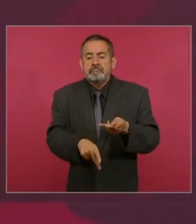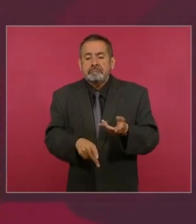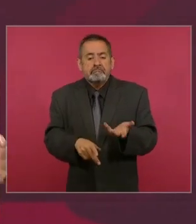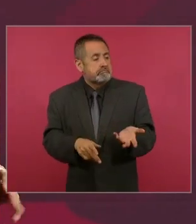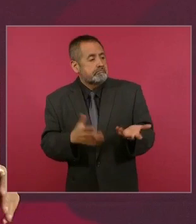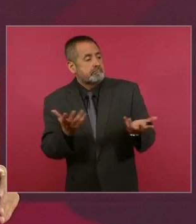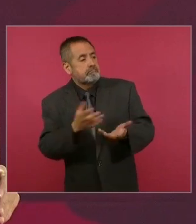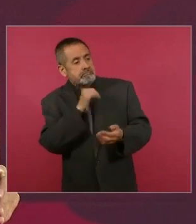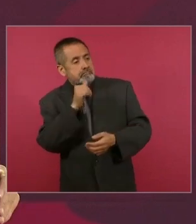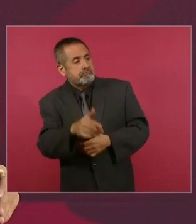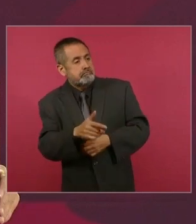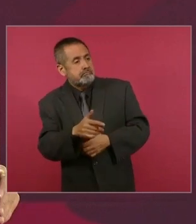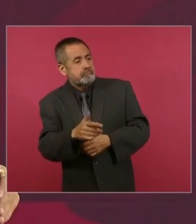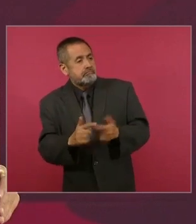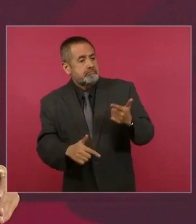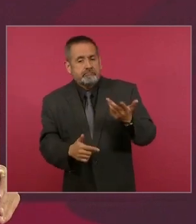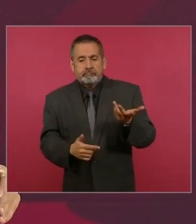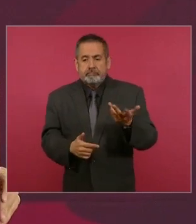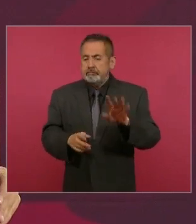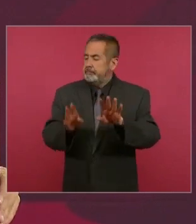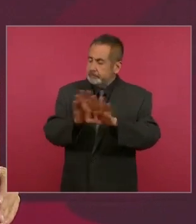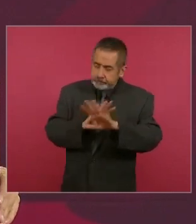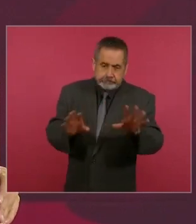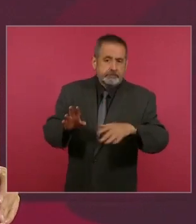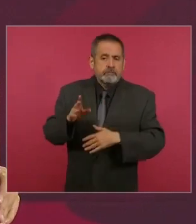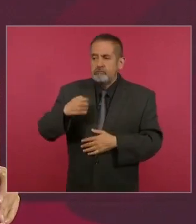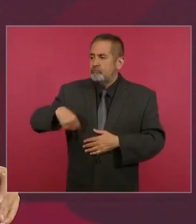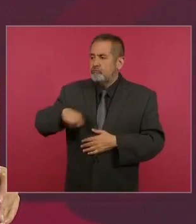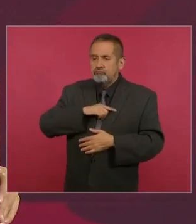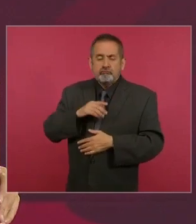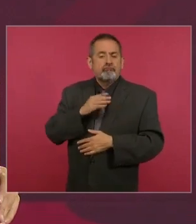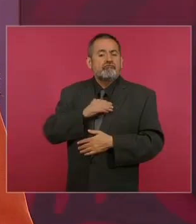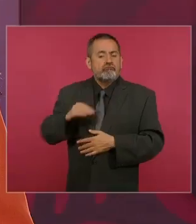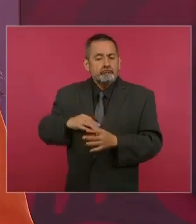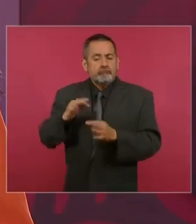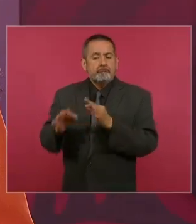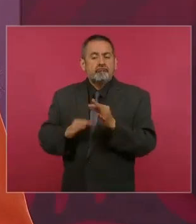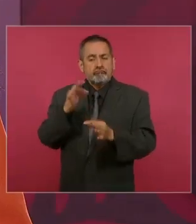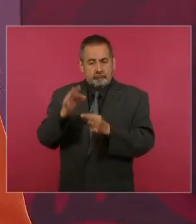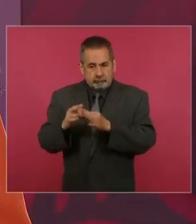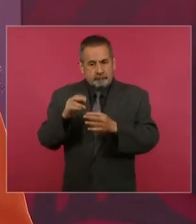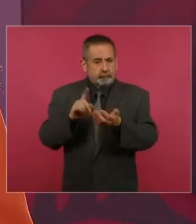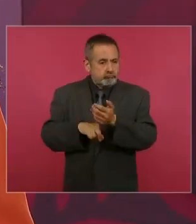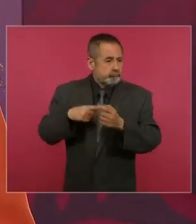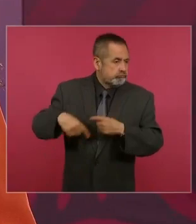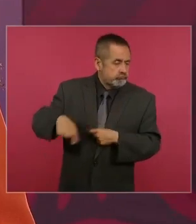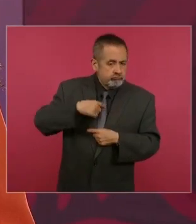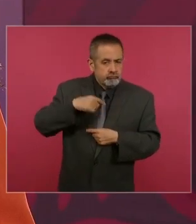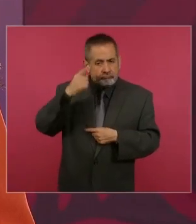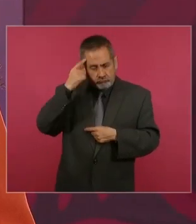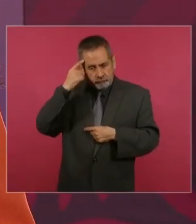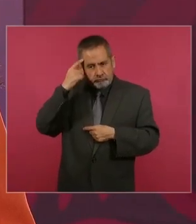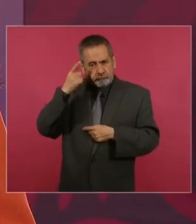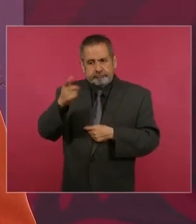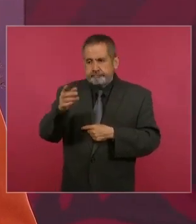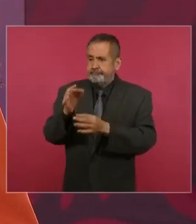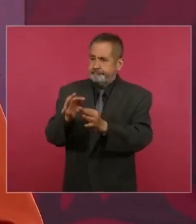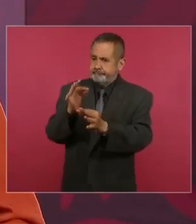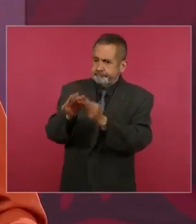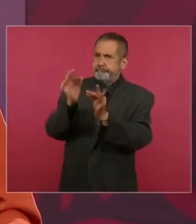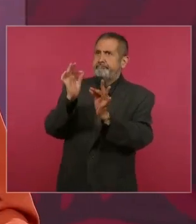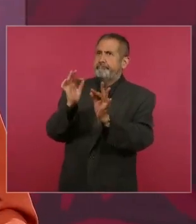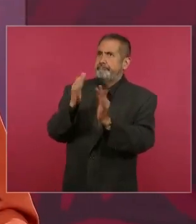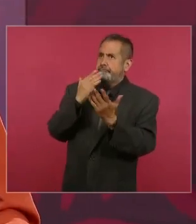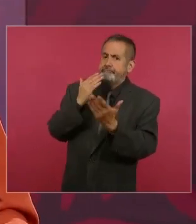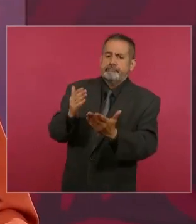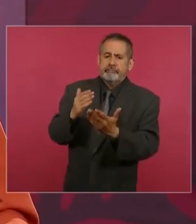Aquí la idea es cumplir con todos estos compromisos, cerrar, pero sobre todo dar cuenta